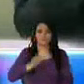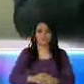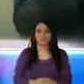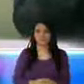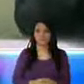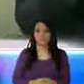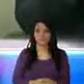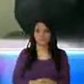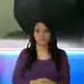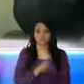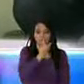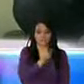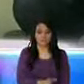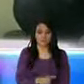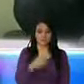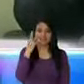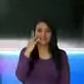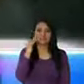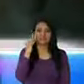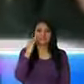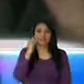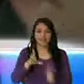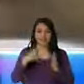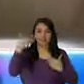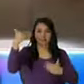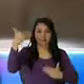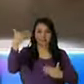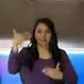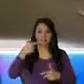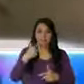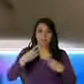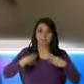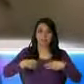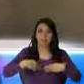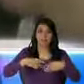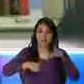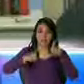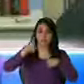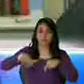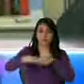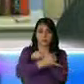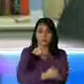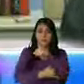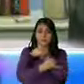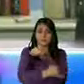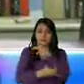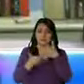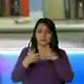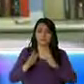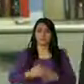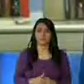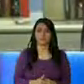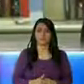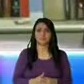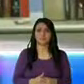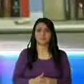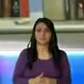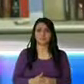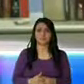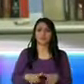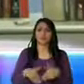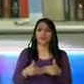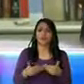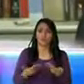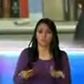Según el politólogo Marco Navas, este método se aplica en varios países. El argumento a favor de esta fórmula es